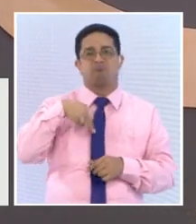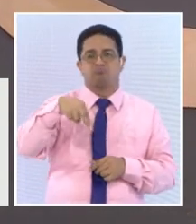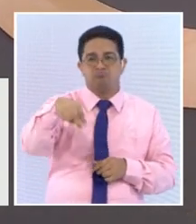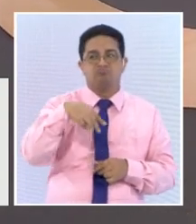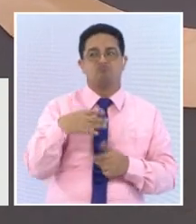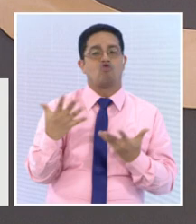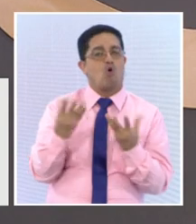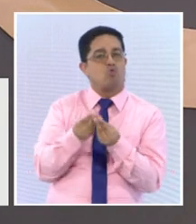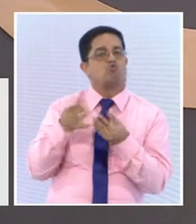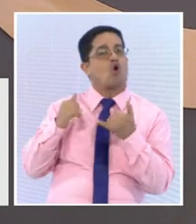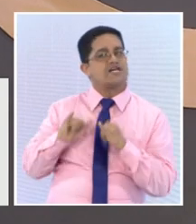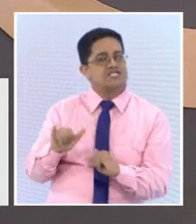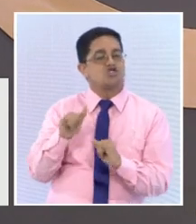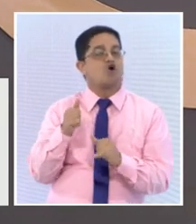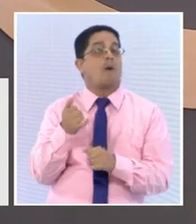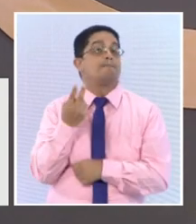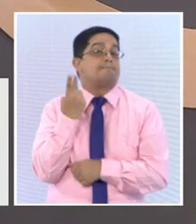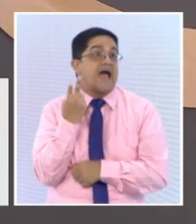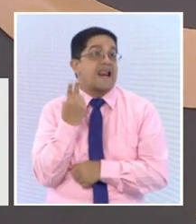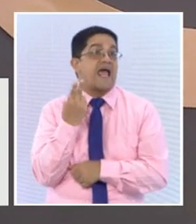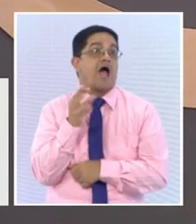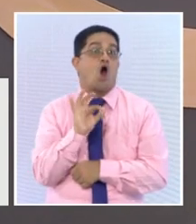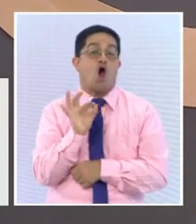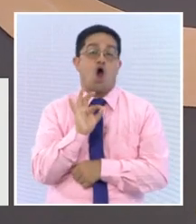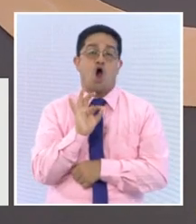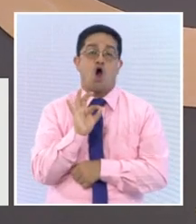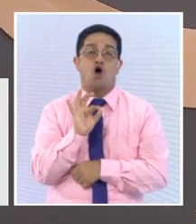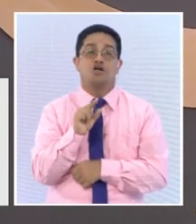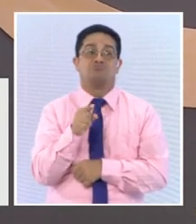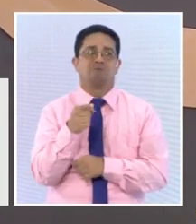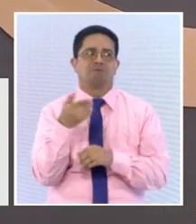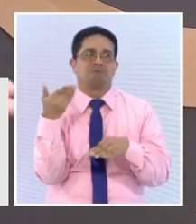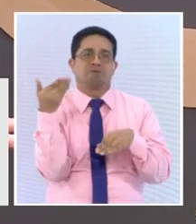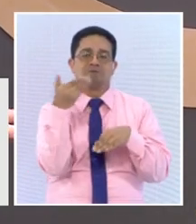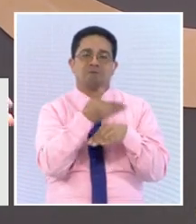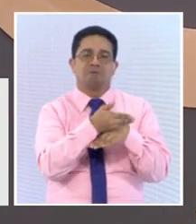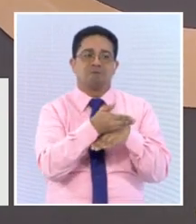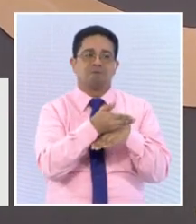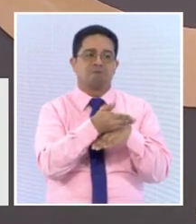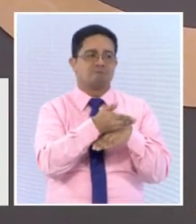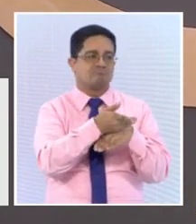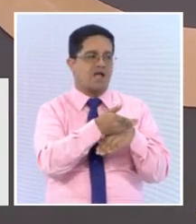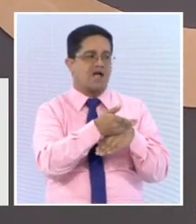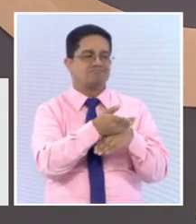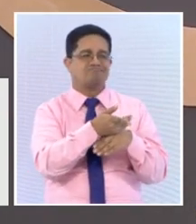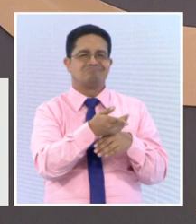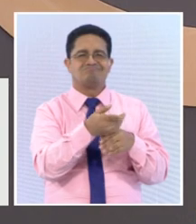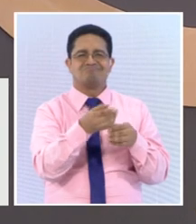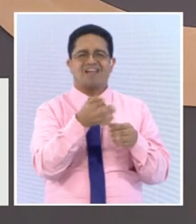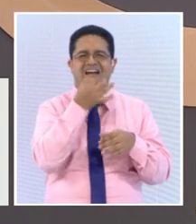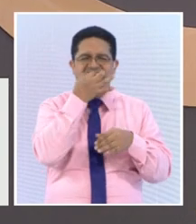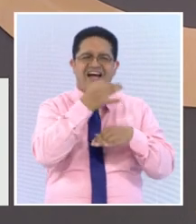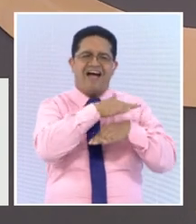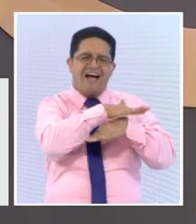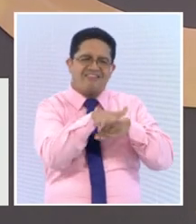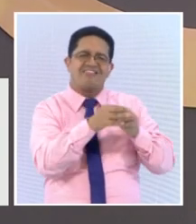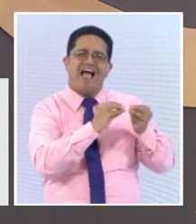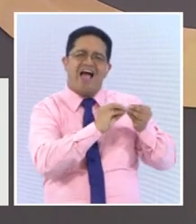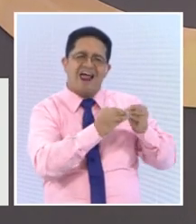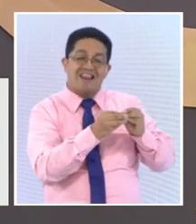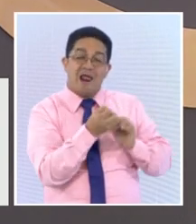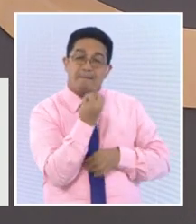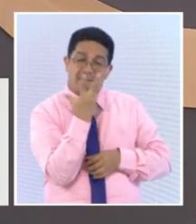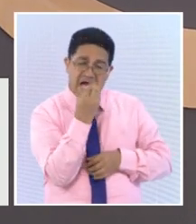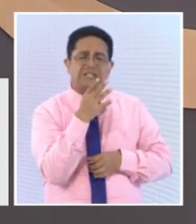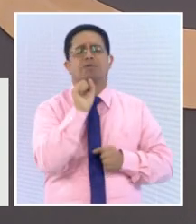hijos, con su pareja, o incluso el mismo hecho de ir a la casa, de ir al jardín a regar las plantas o a cualquier otra actividad,